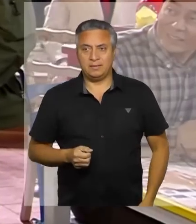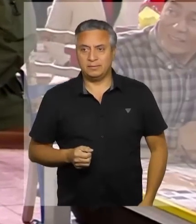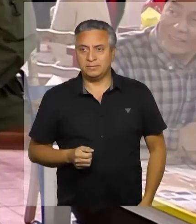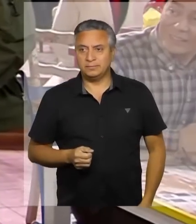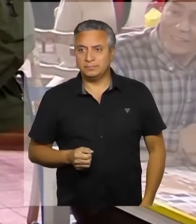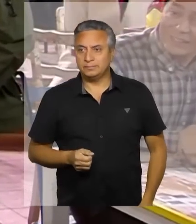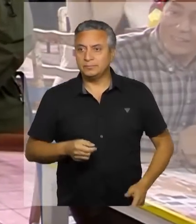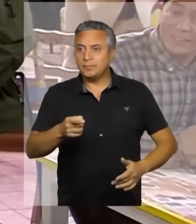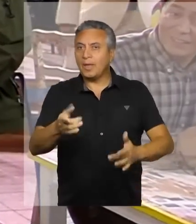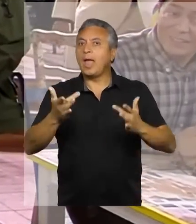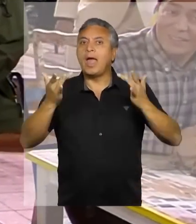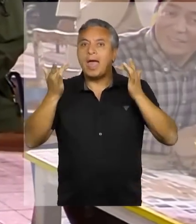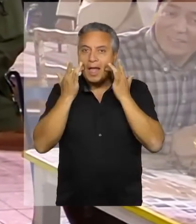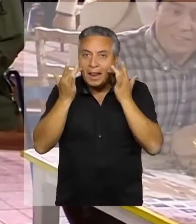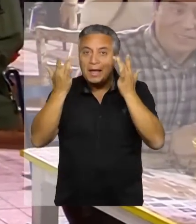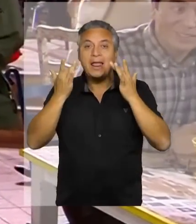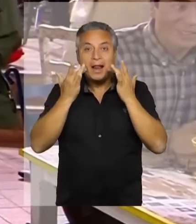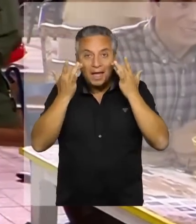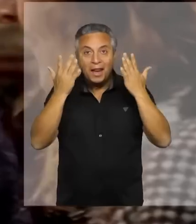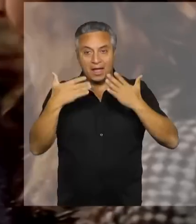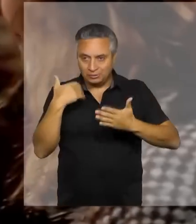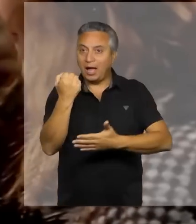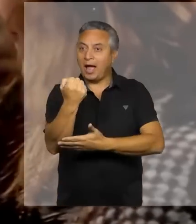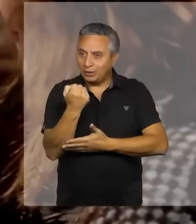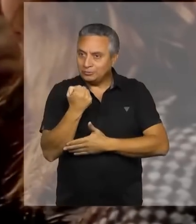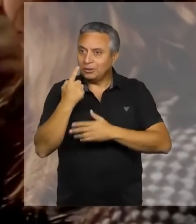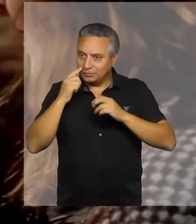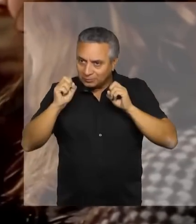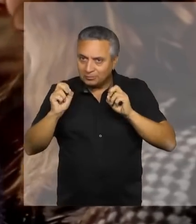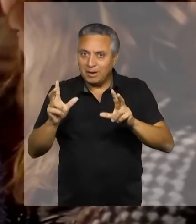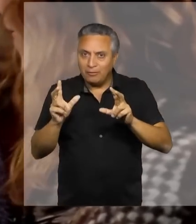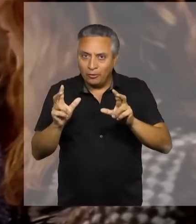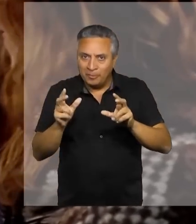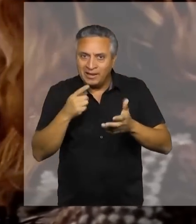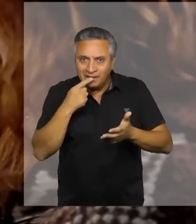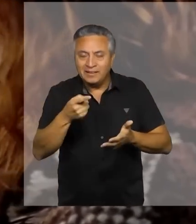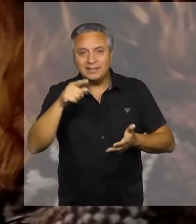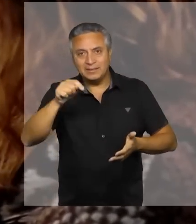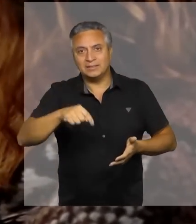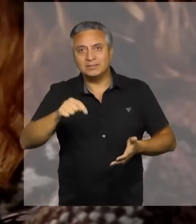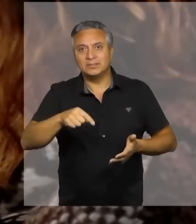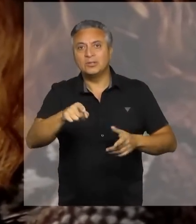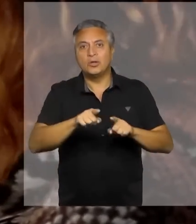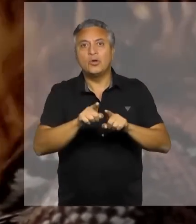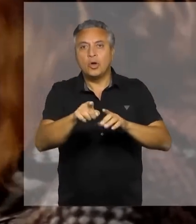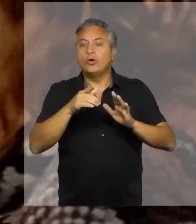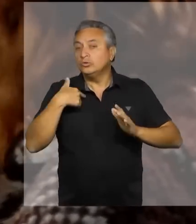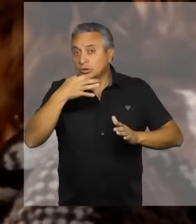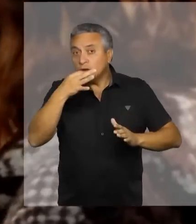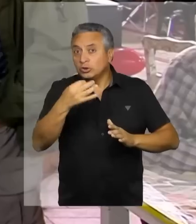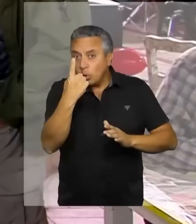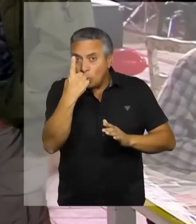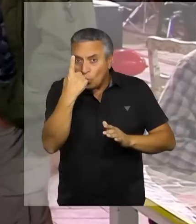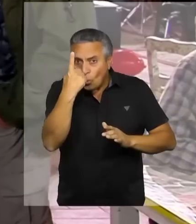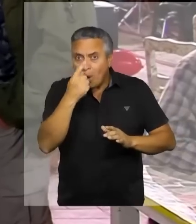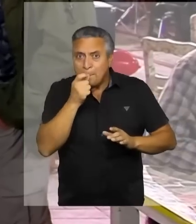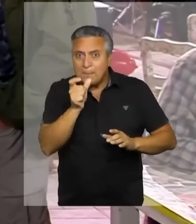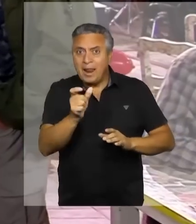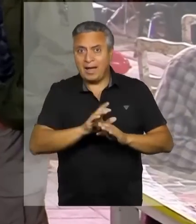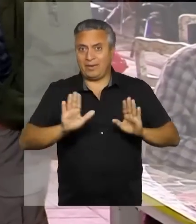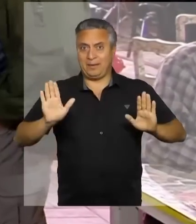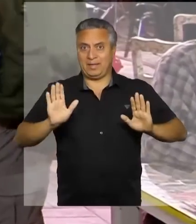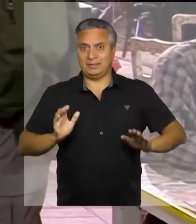¡Alegría, alegría! ¡Ha dicho la viuda despertando Pachita, al mediodía! Tranquila. No tiene ningún derecho a decirte una sola palabra.